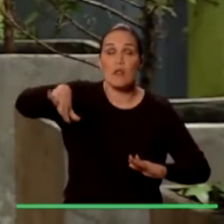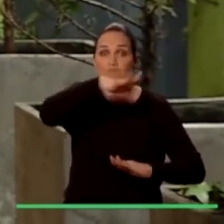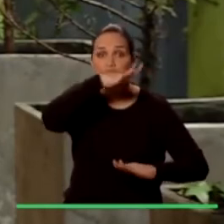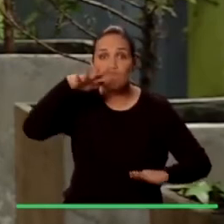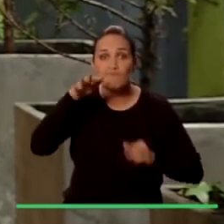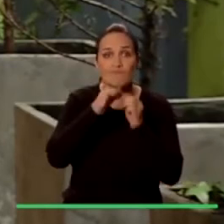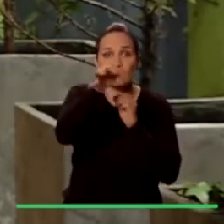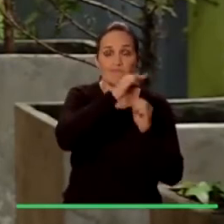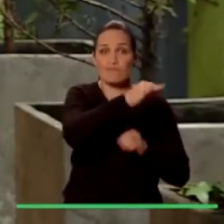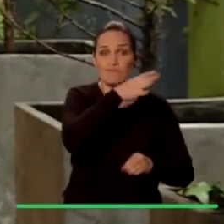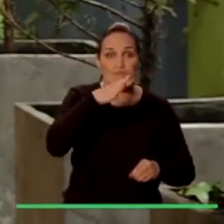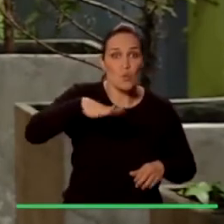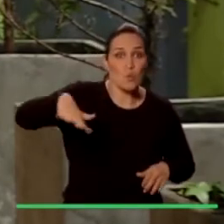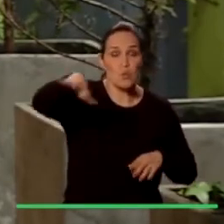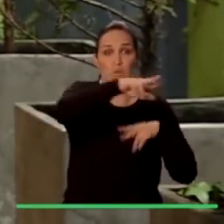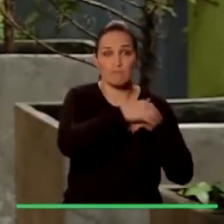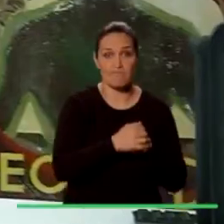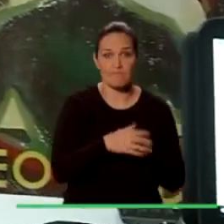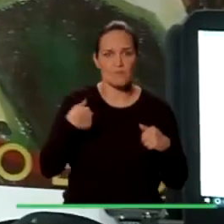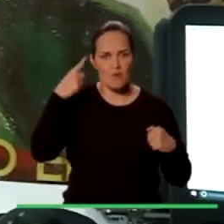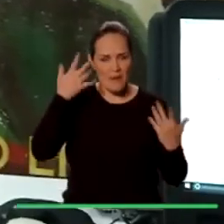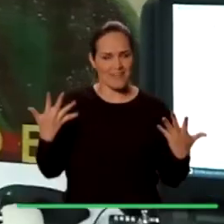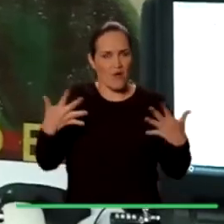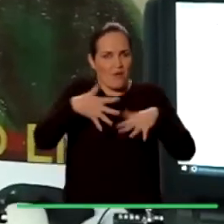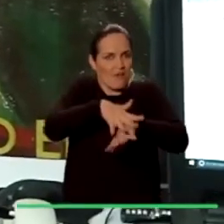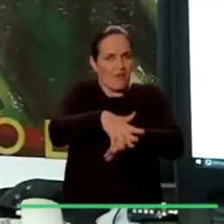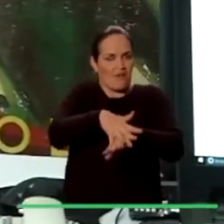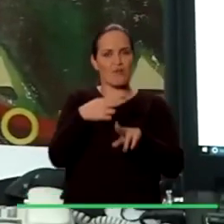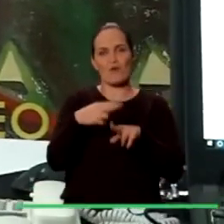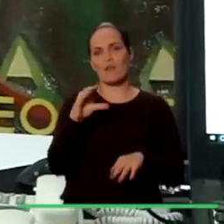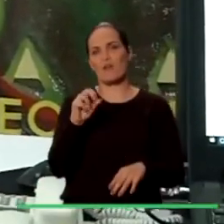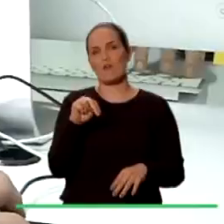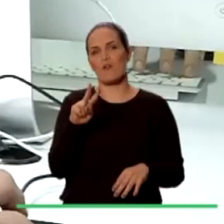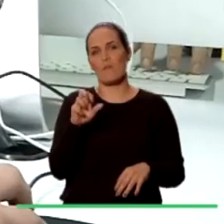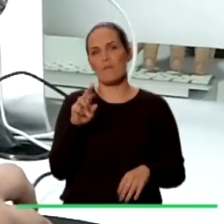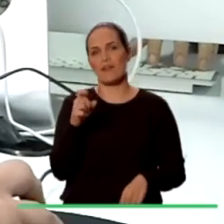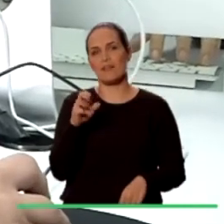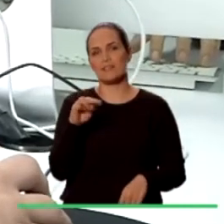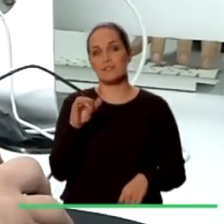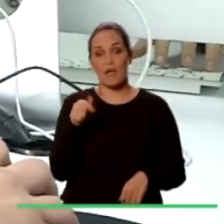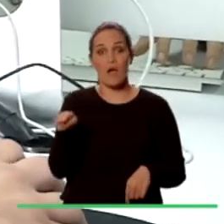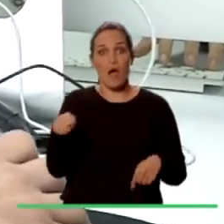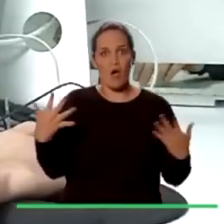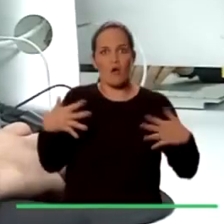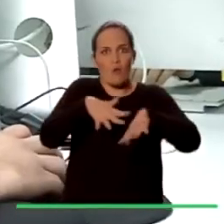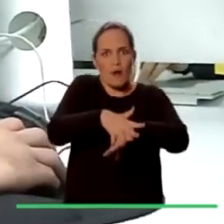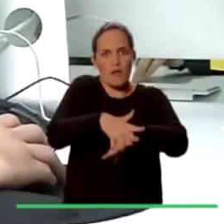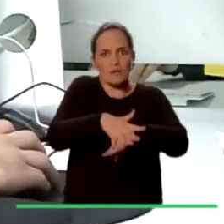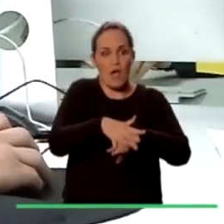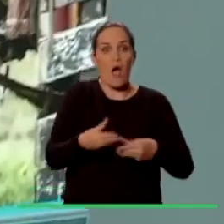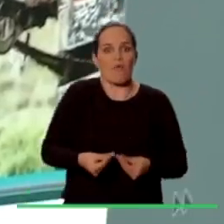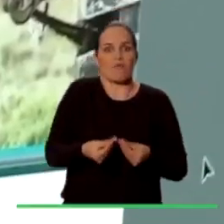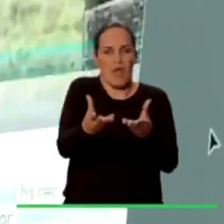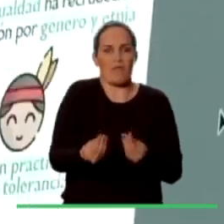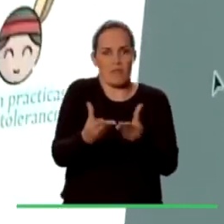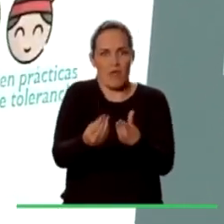en las comunidades y en las comunidades rurales. Entonces nosotros, con una metodología que llamamos de convergencia de medios, logramos tener a disposición